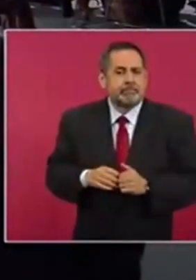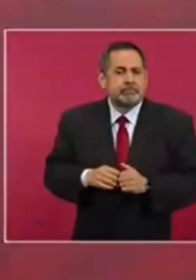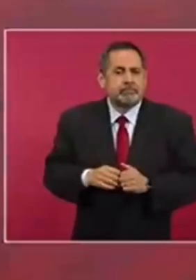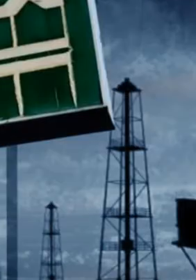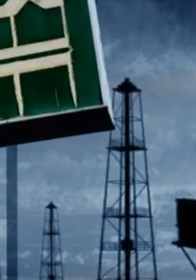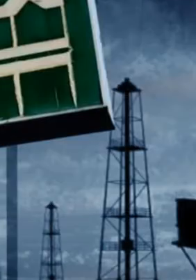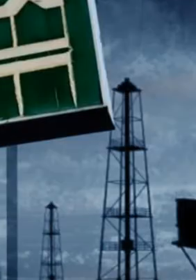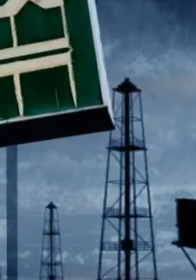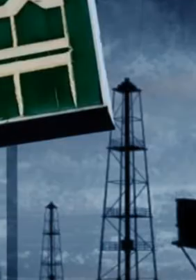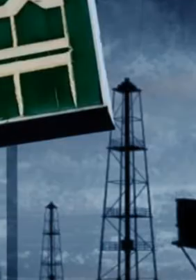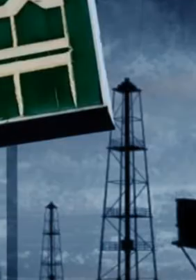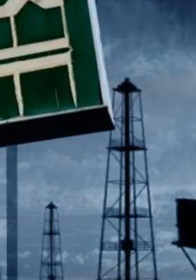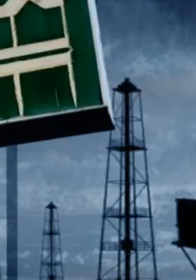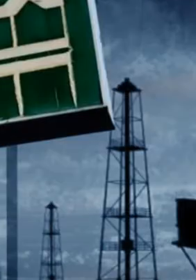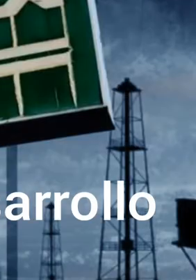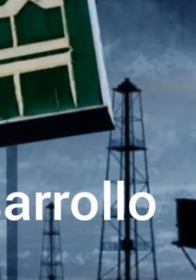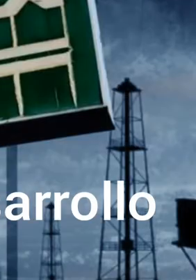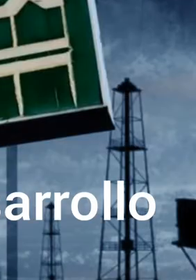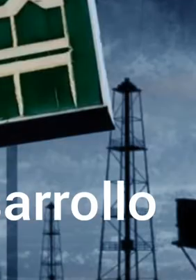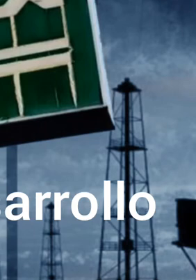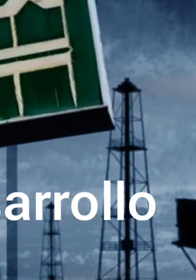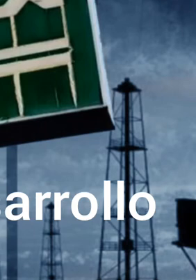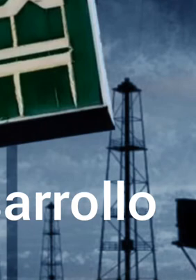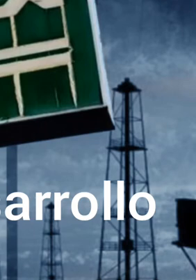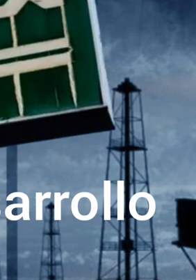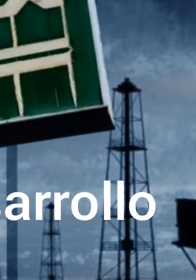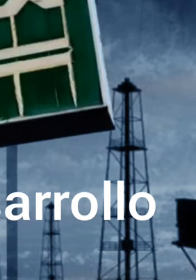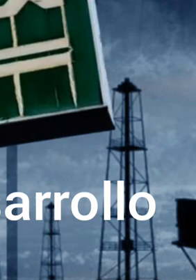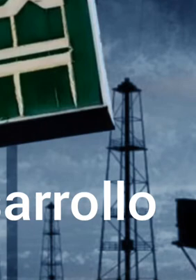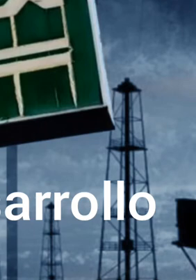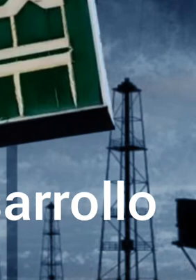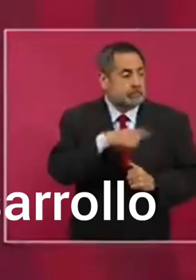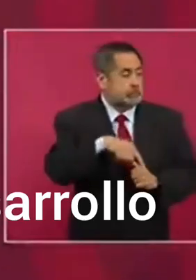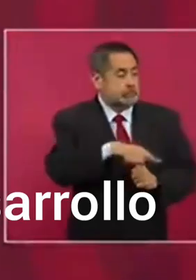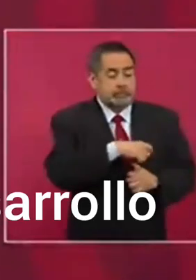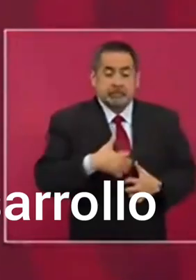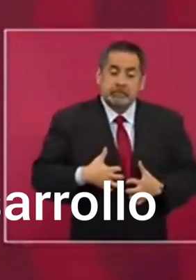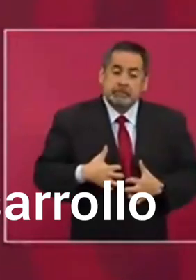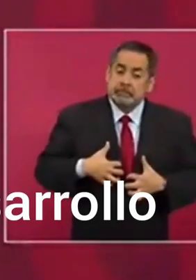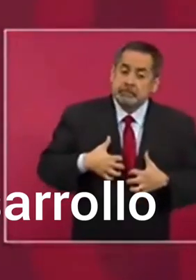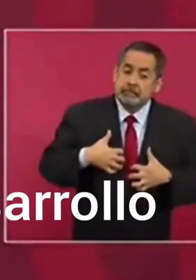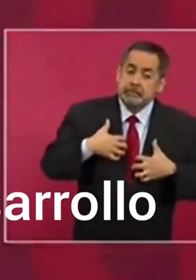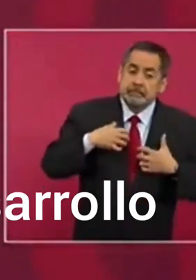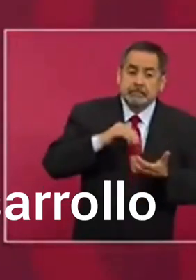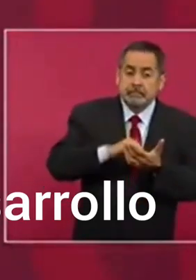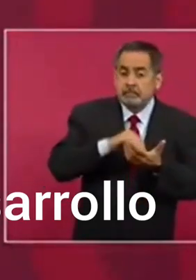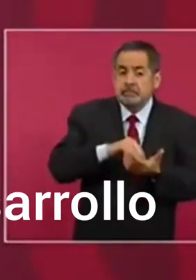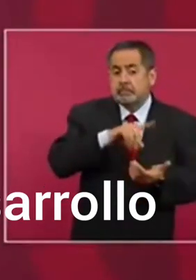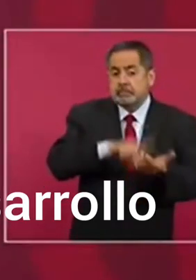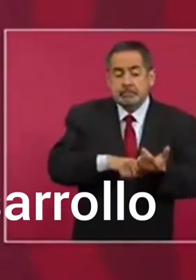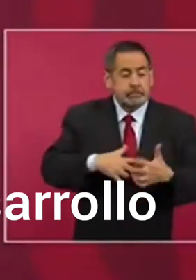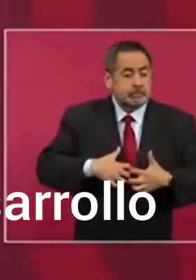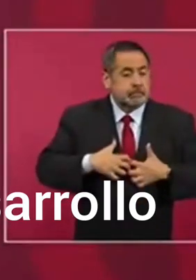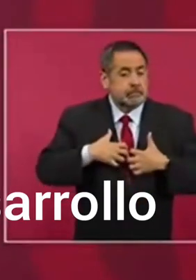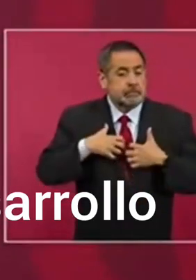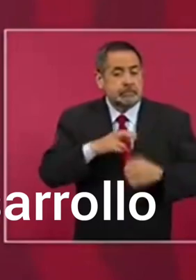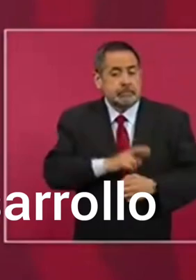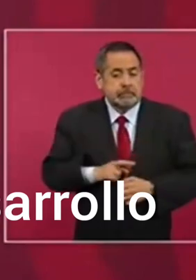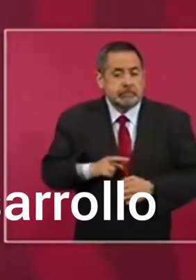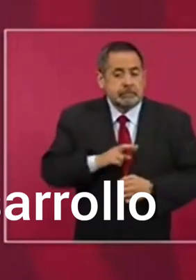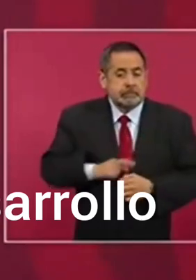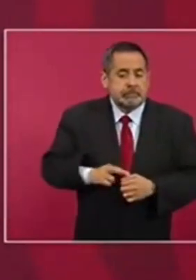la filial privada de pemex pm y infraestructura en desarrollo esa de cb entregó contratos